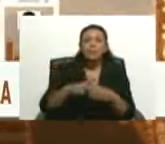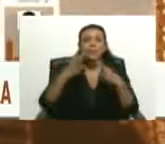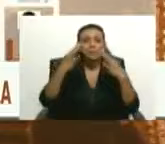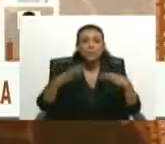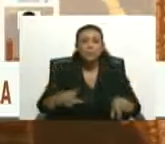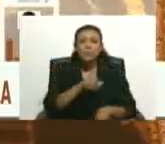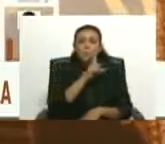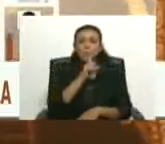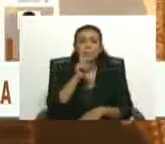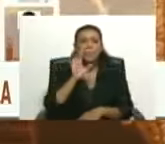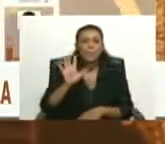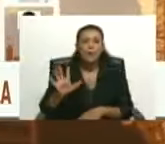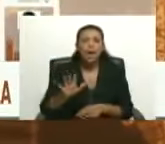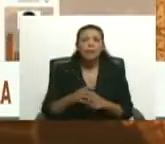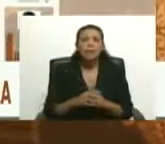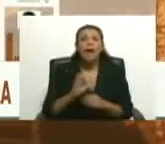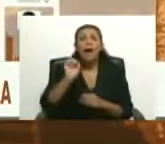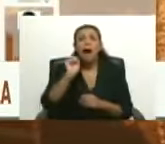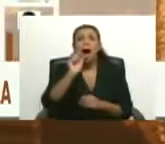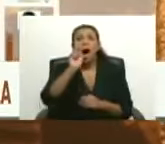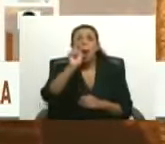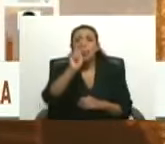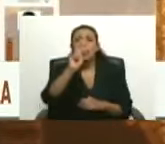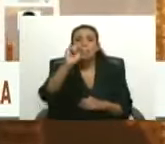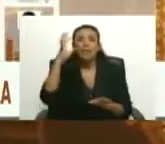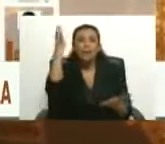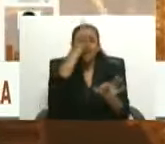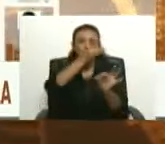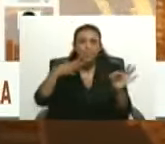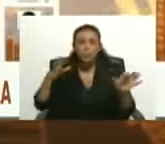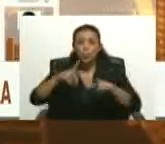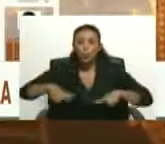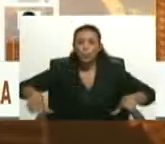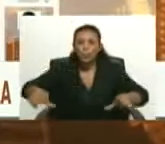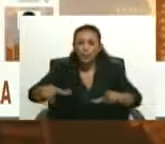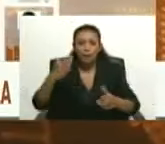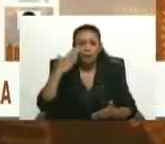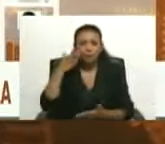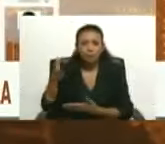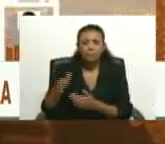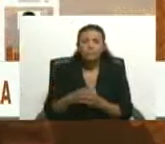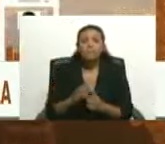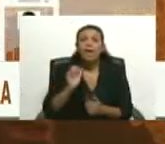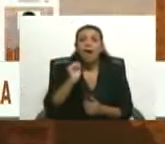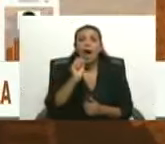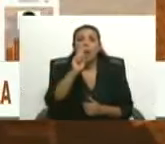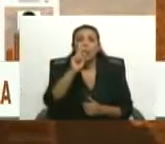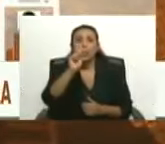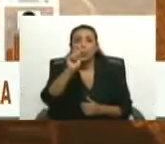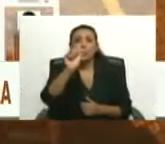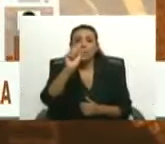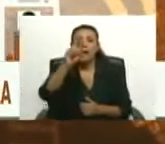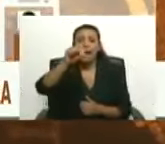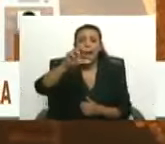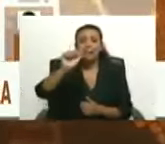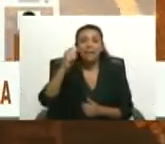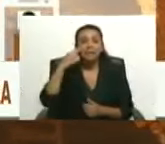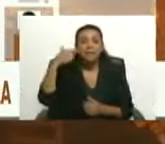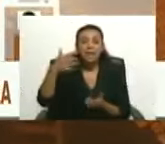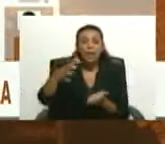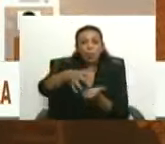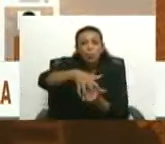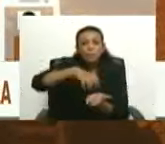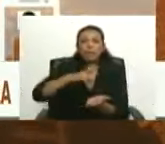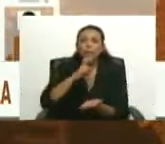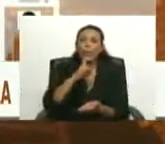natural Autana, que lo hemos liberado de la economía ilegal, de la